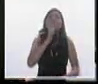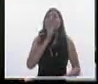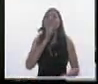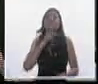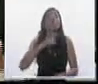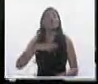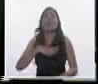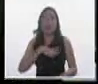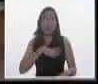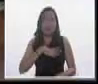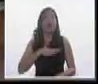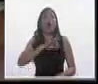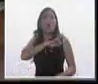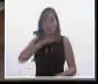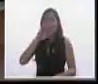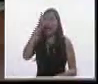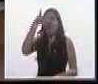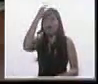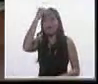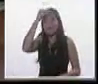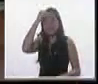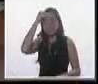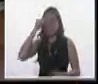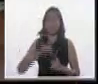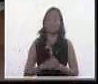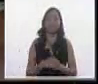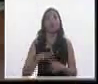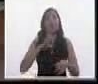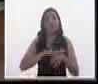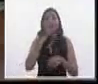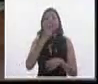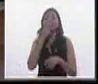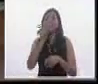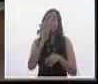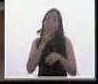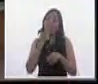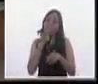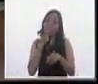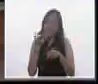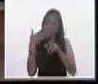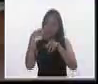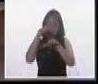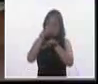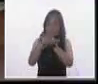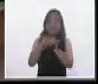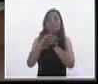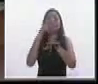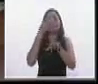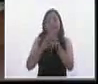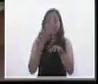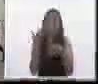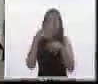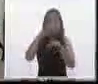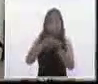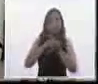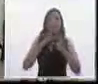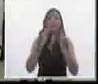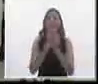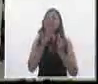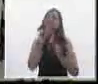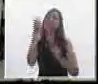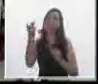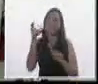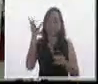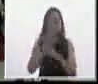tenemos podemos aprender de y y que sin embargo Tenemos que hablar de inclusión porque eh estas formas de las que habla Rodolfo pues